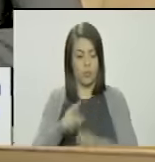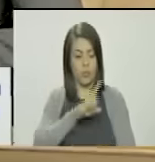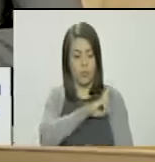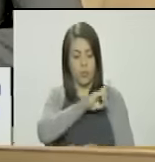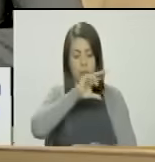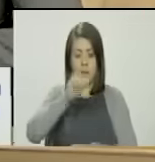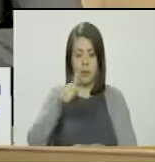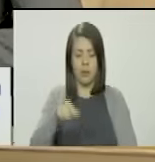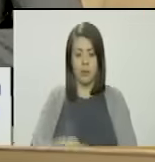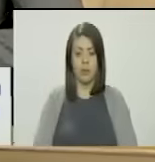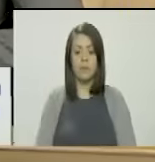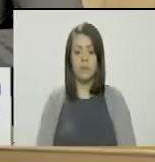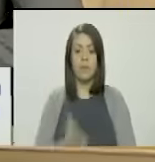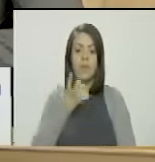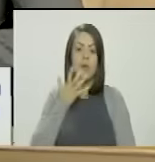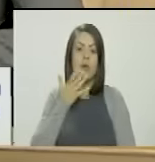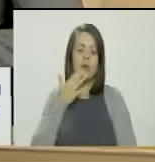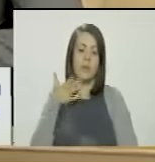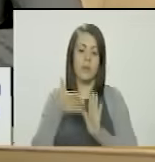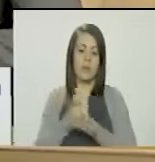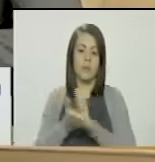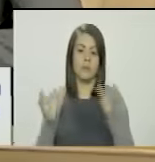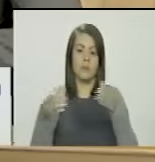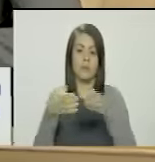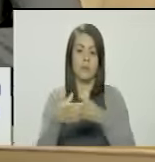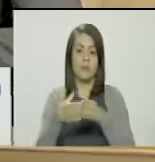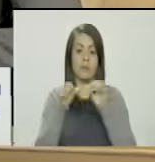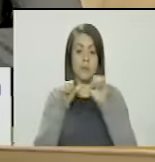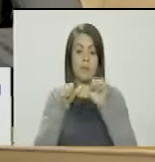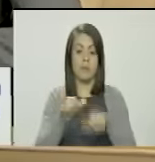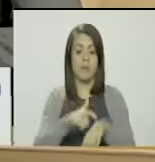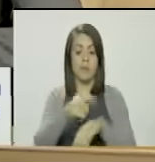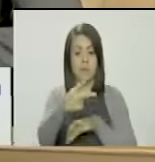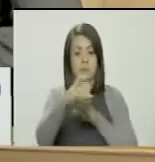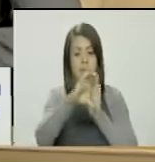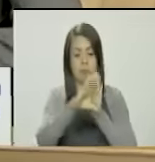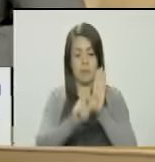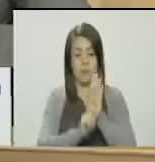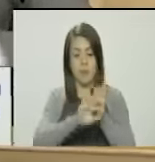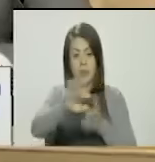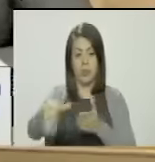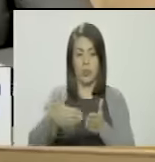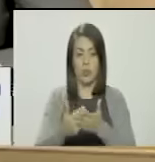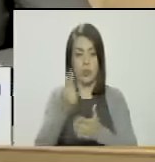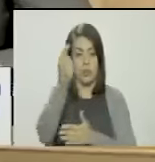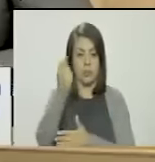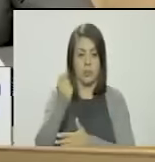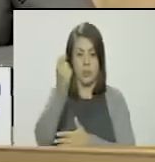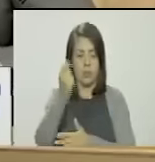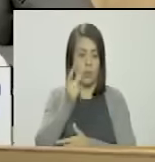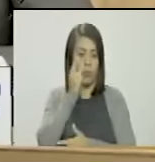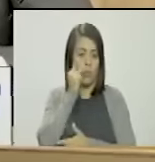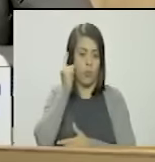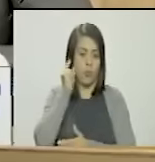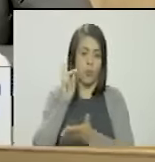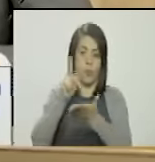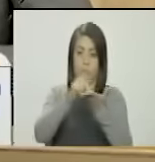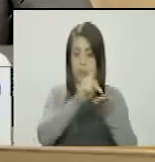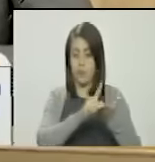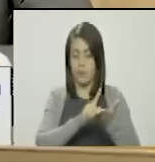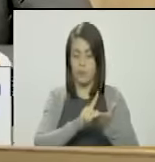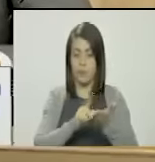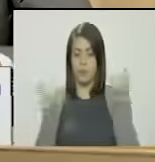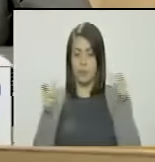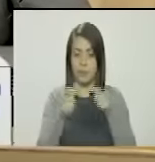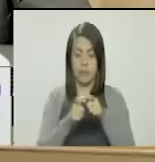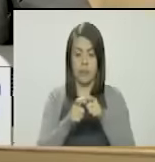Junta Directiva y en caso de tratarse de la sesión de instalación del periodo constitucional a todos los diputados y diputadas presentes en